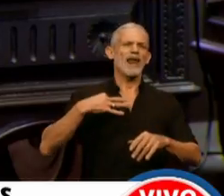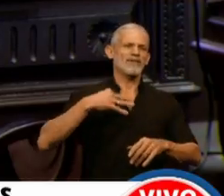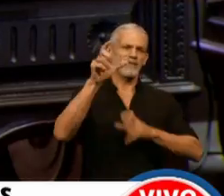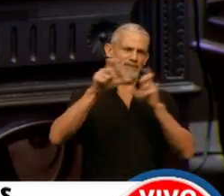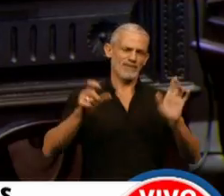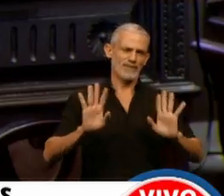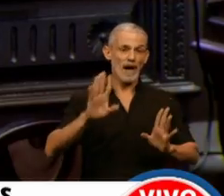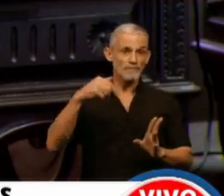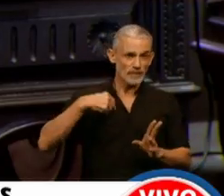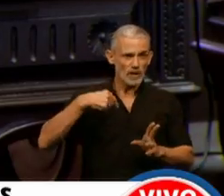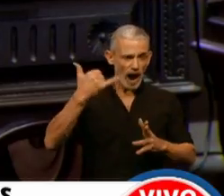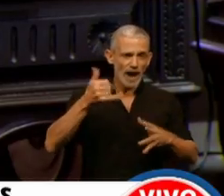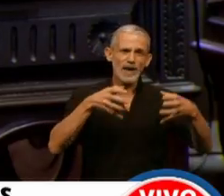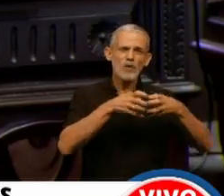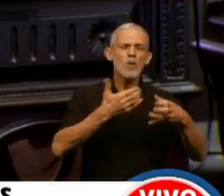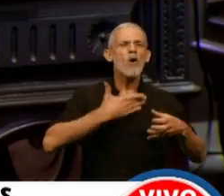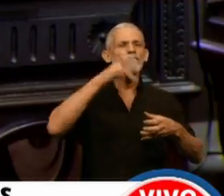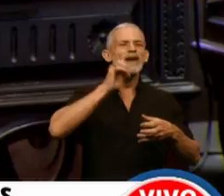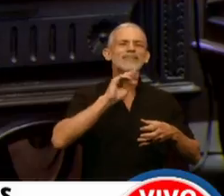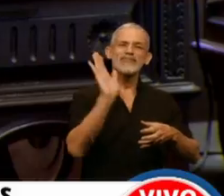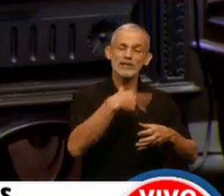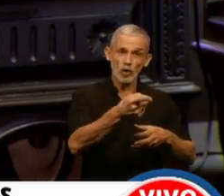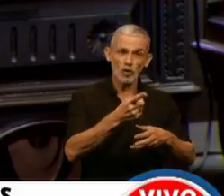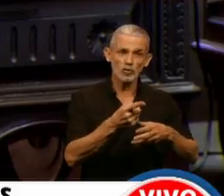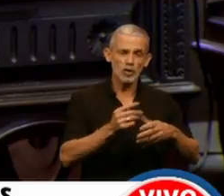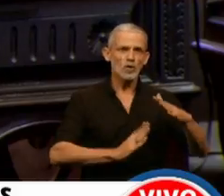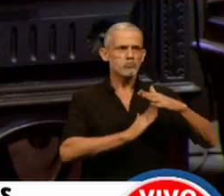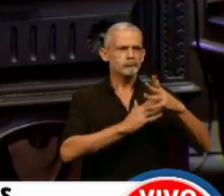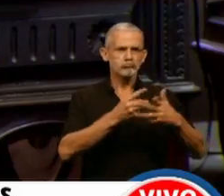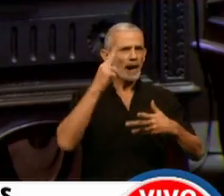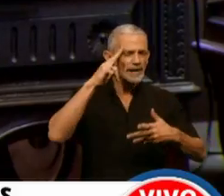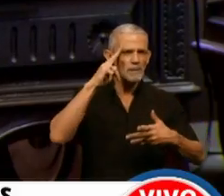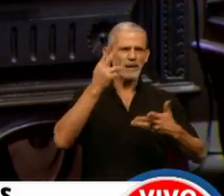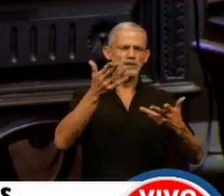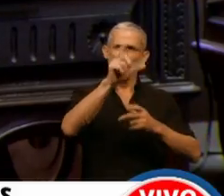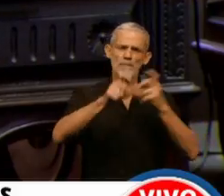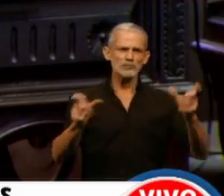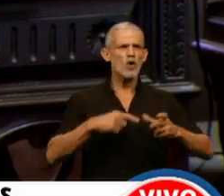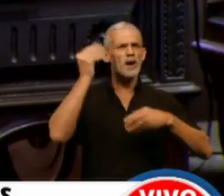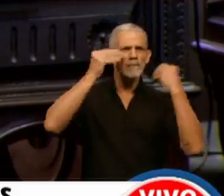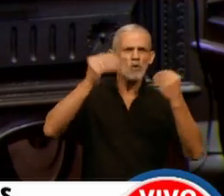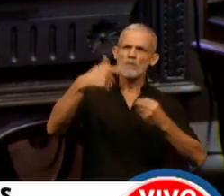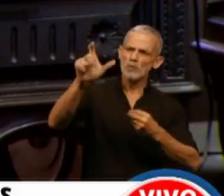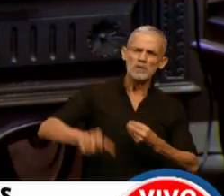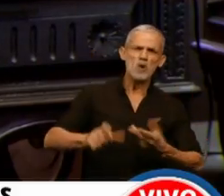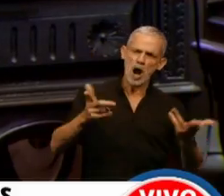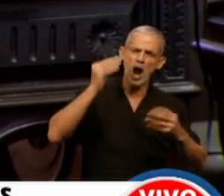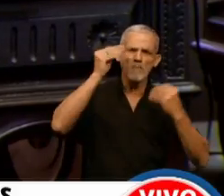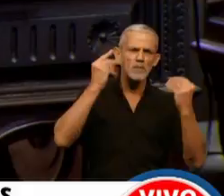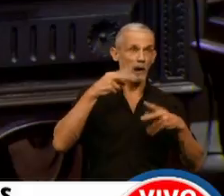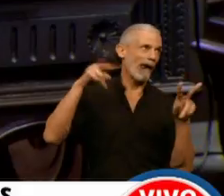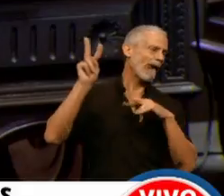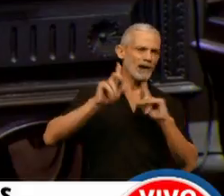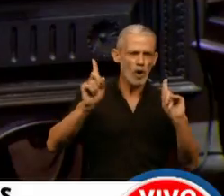nosotros tenemos en el frente de todos una conducción de bloque que es humanista que es humano que le preocupa el otro que no se hace el